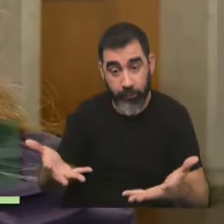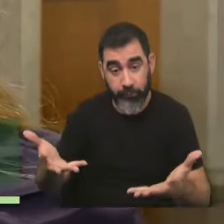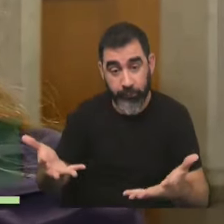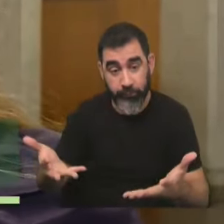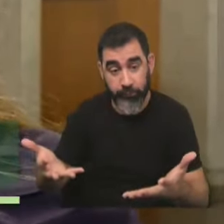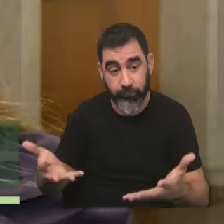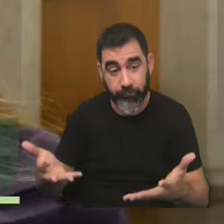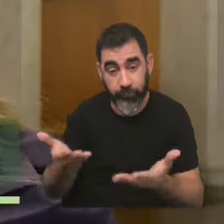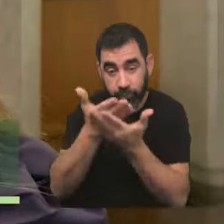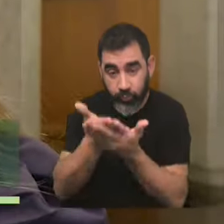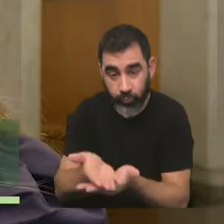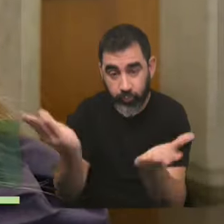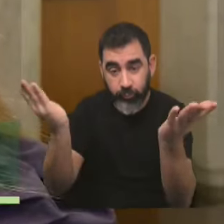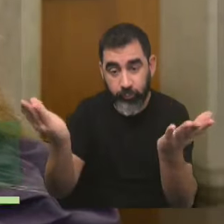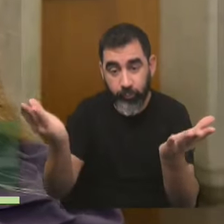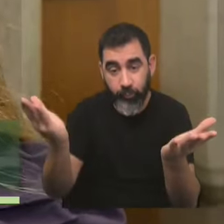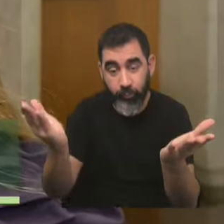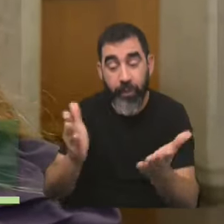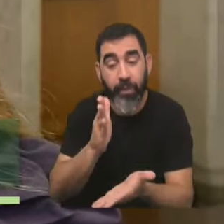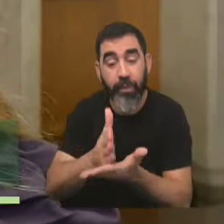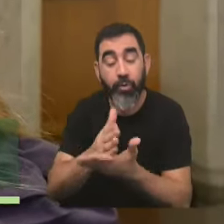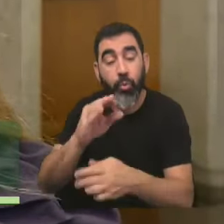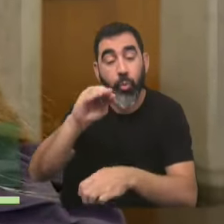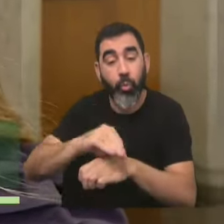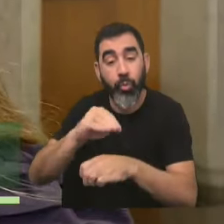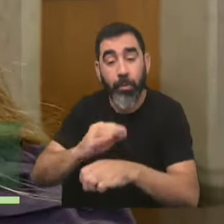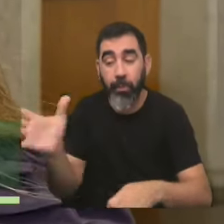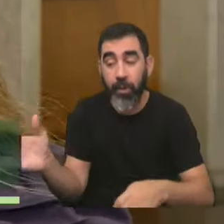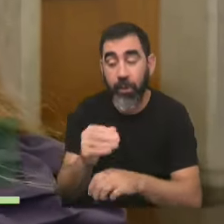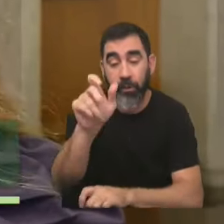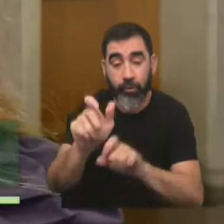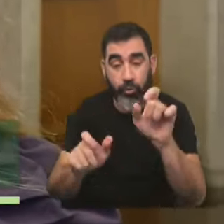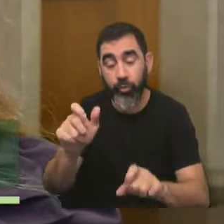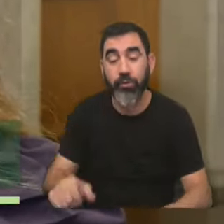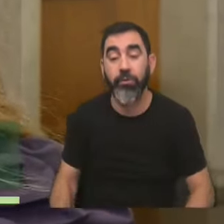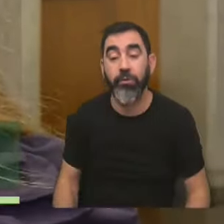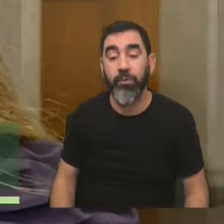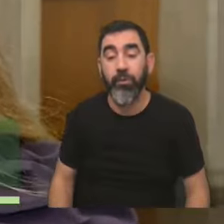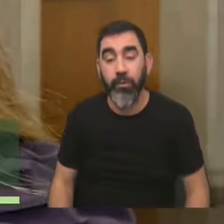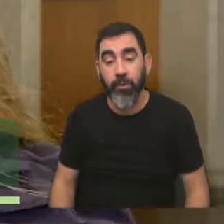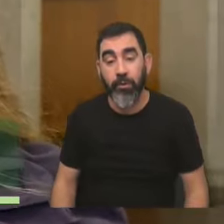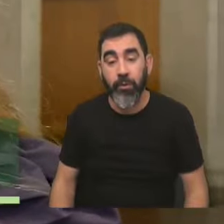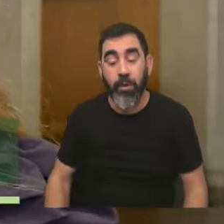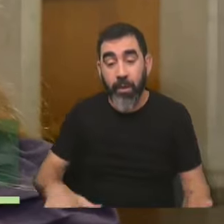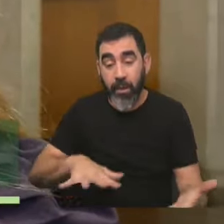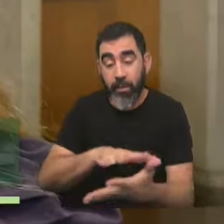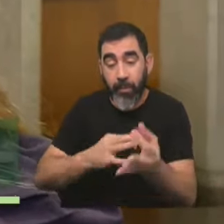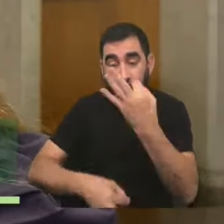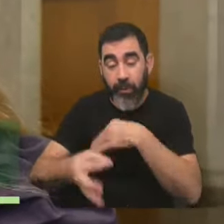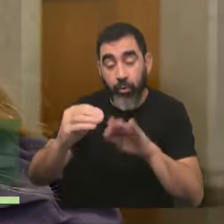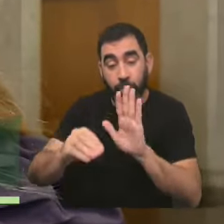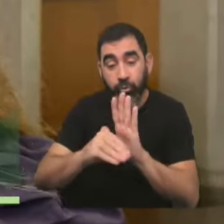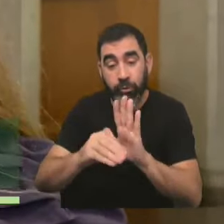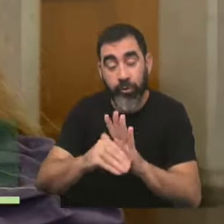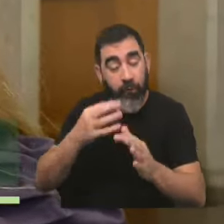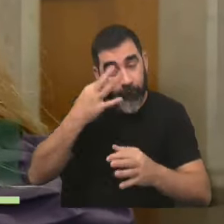y mostrando que los derechos culturales son derechos para todos y para todas y que habitar un espacio como el teatro Solís hoy en día es